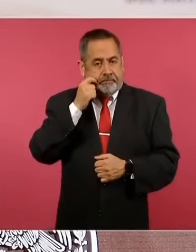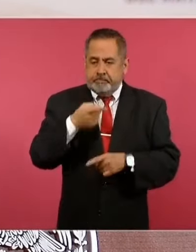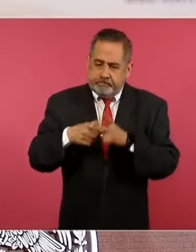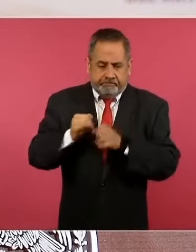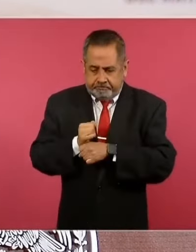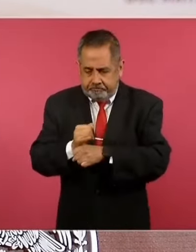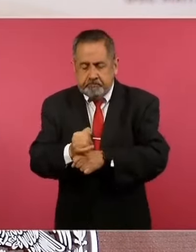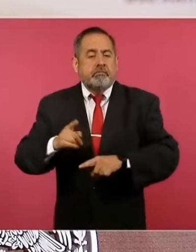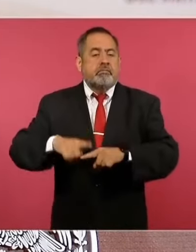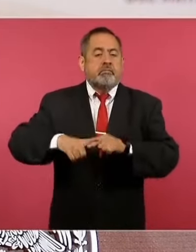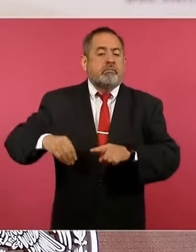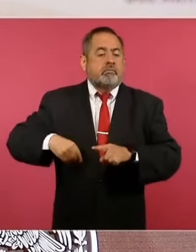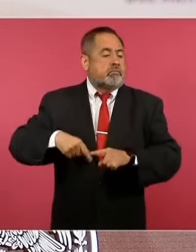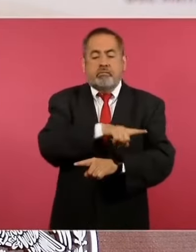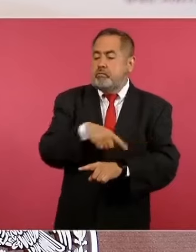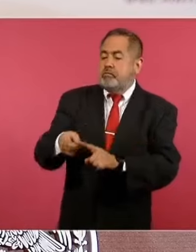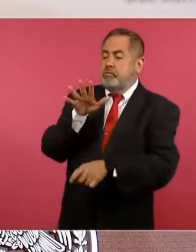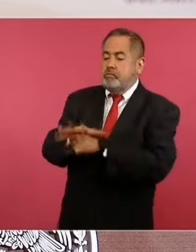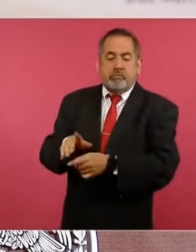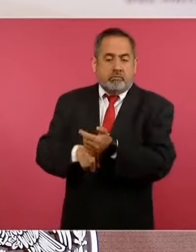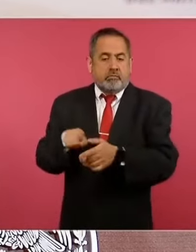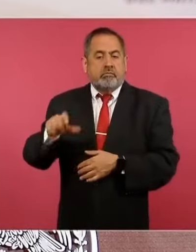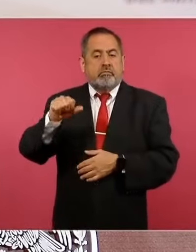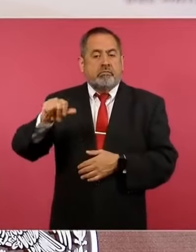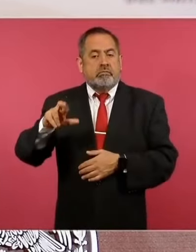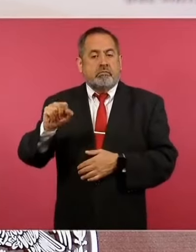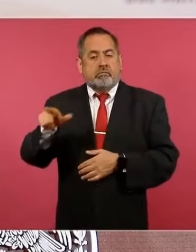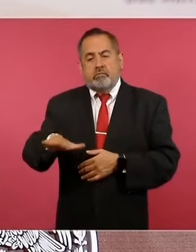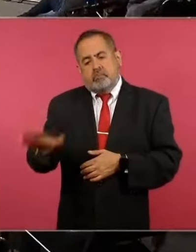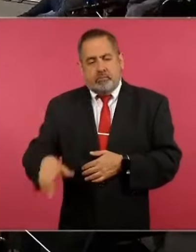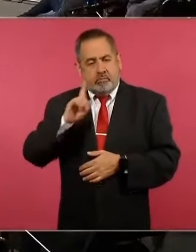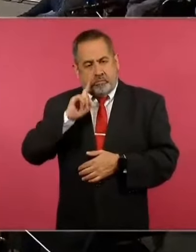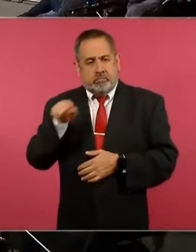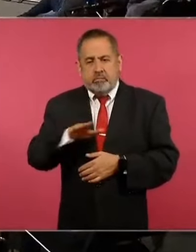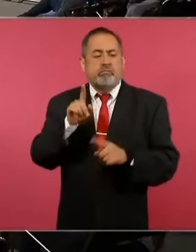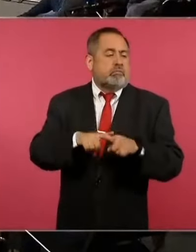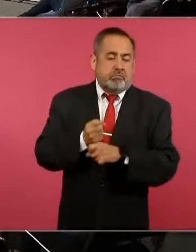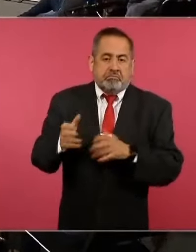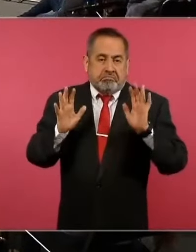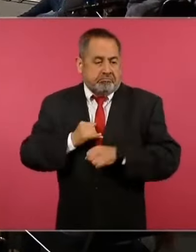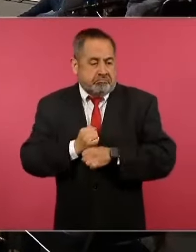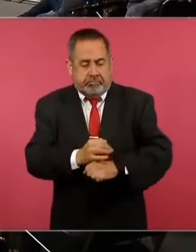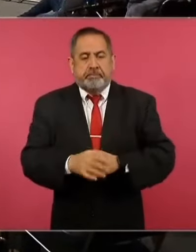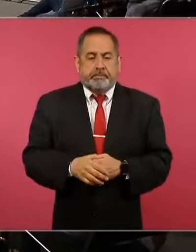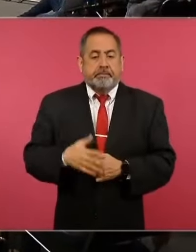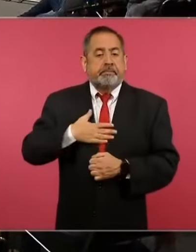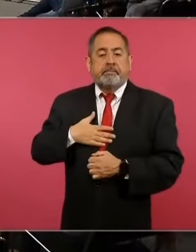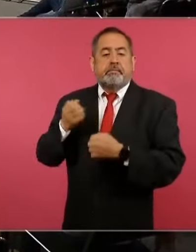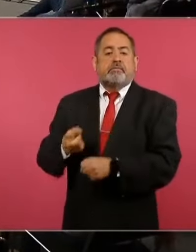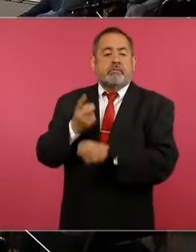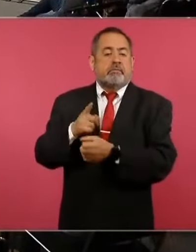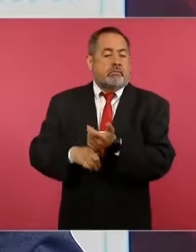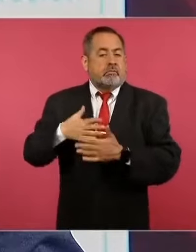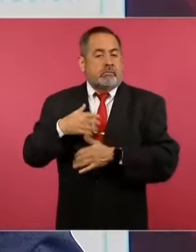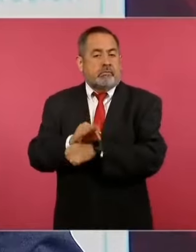de investigación contra quien resulte responsable por el homicidio de Ana Rosa N. El Gabinete de Seguridad, por conducto de la Secretaría de